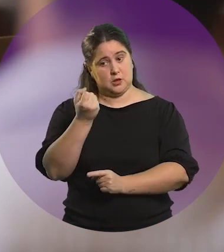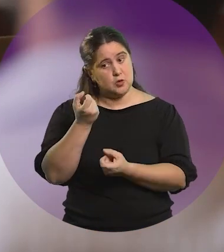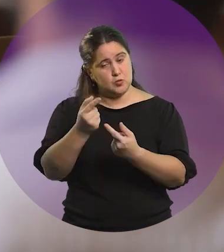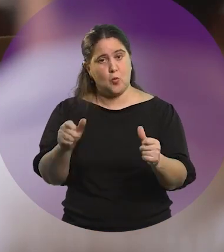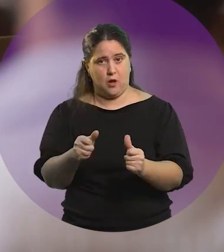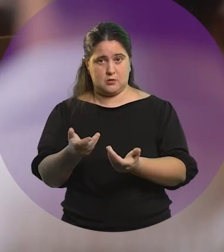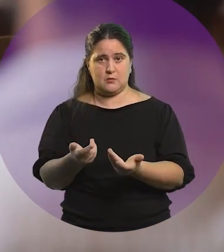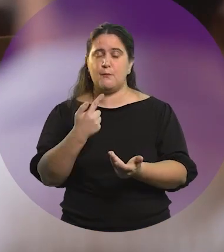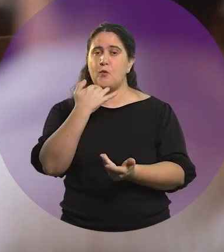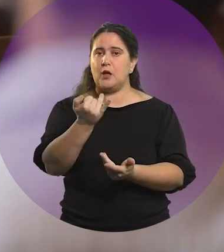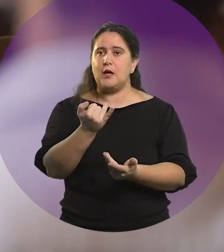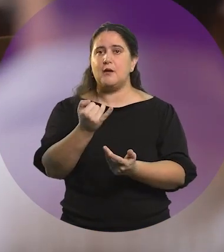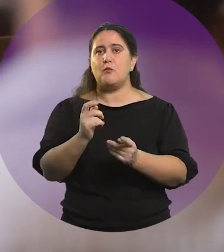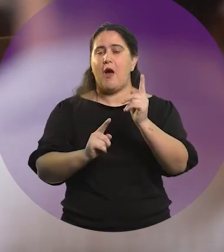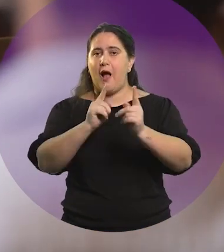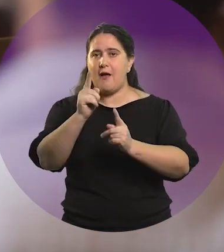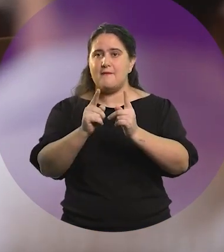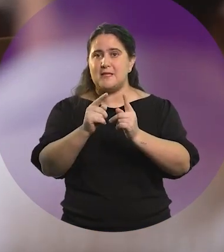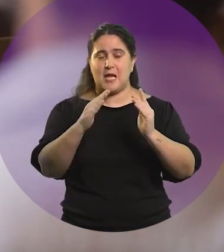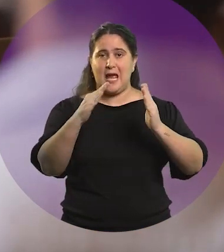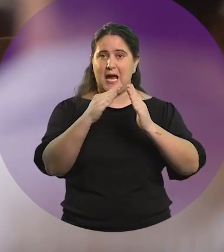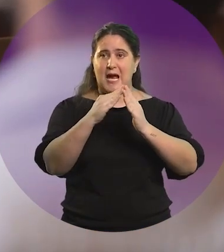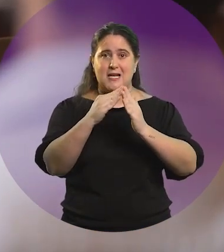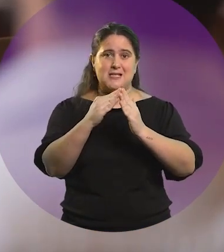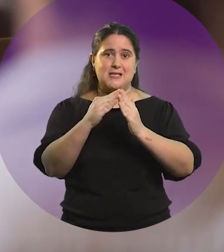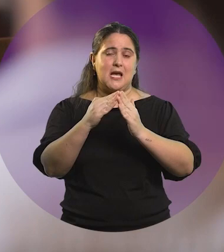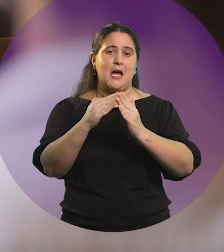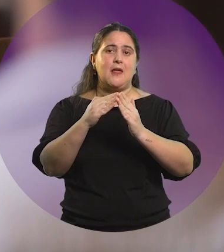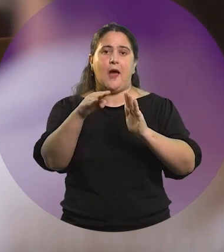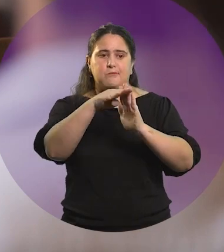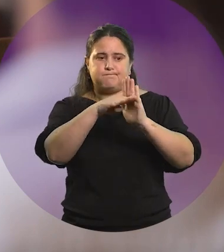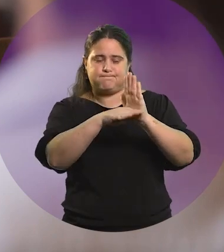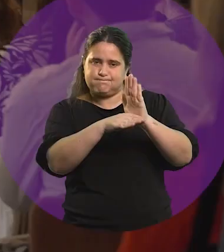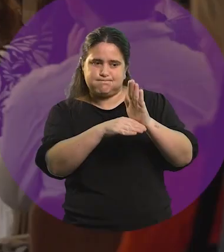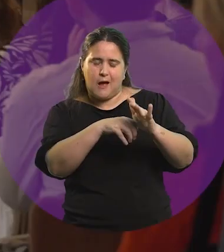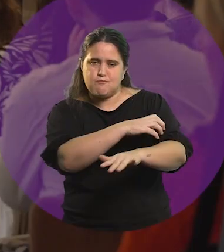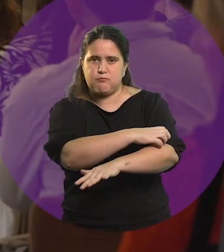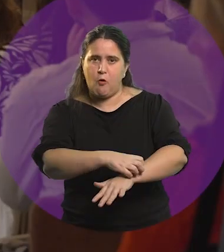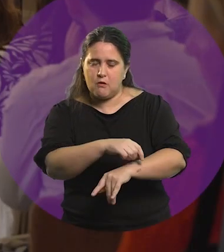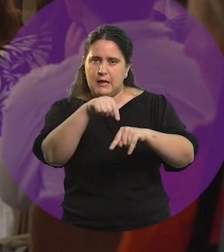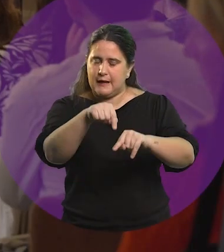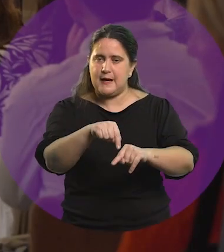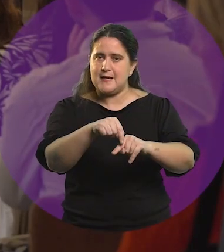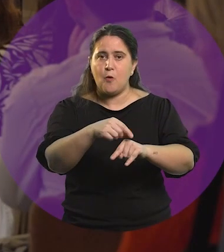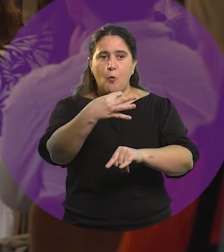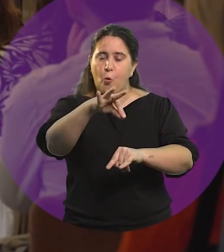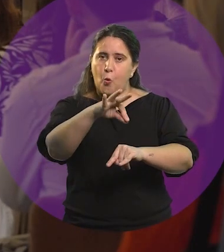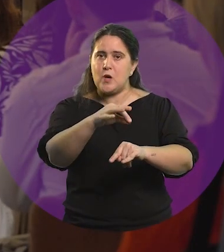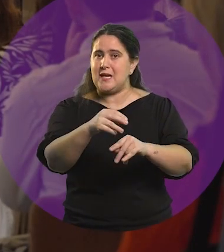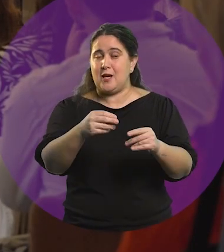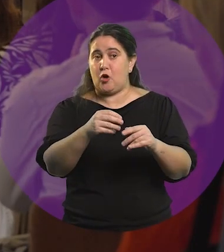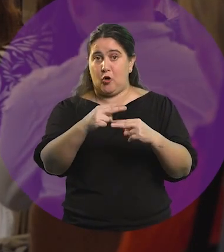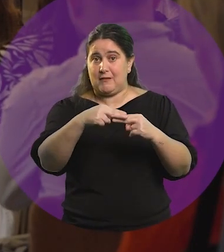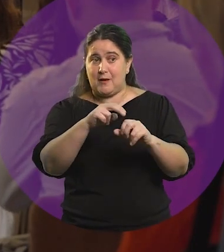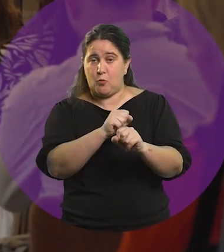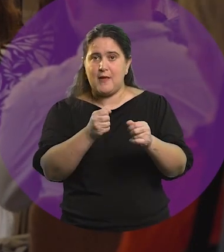súper relevante en, por ejemplo, que muchas veces son los hogares de los quintiles más bajos, el único dispositivo que nos permite